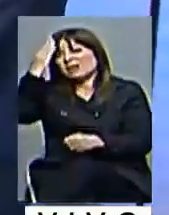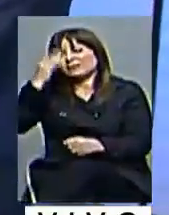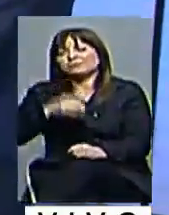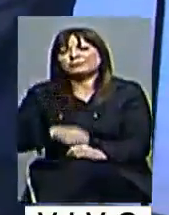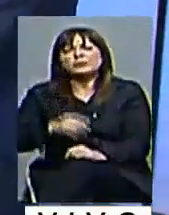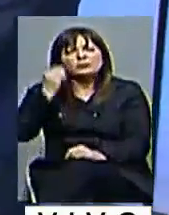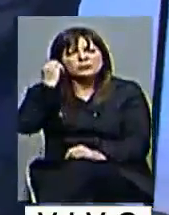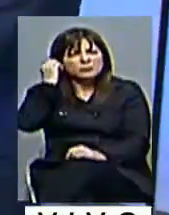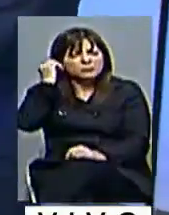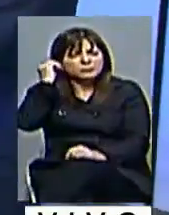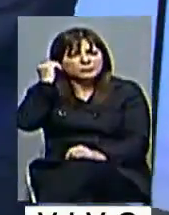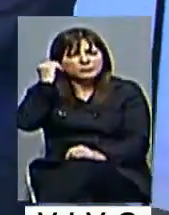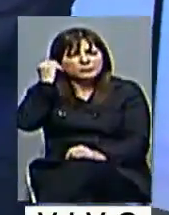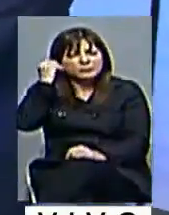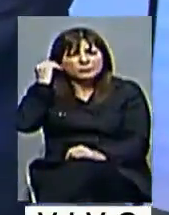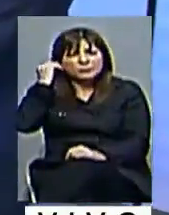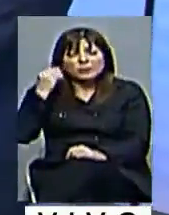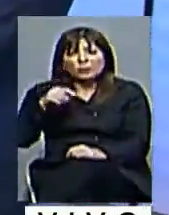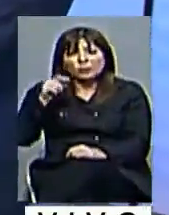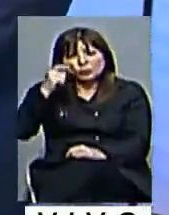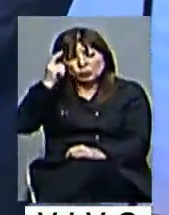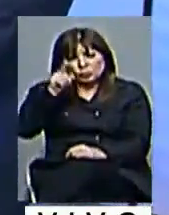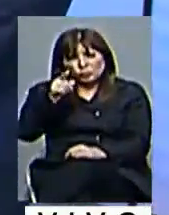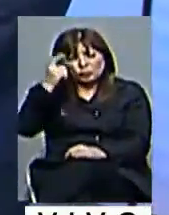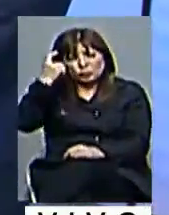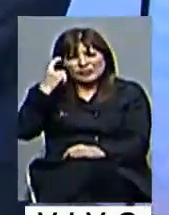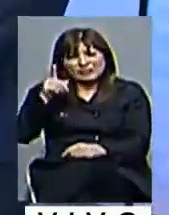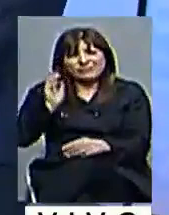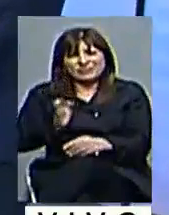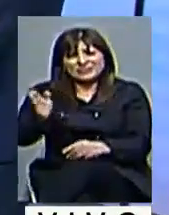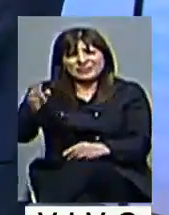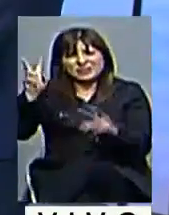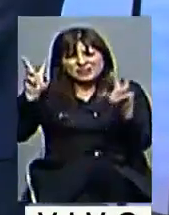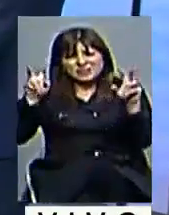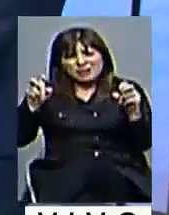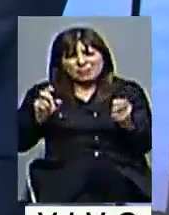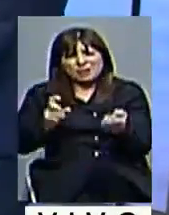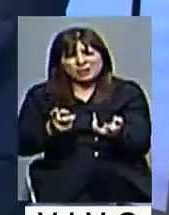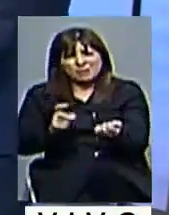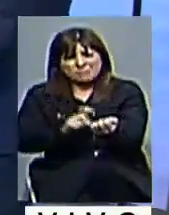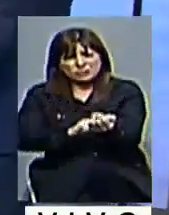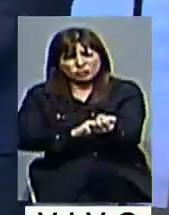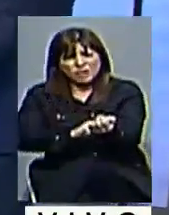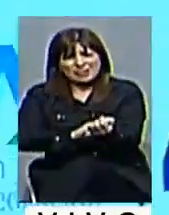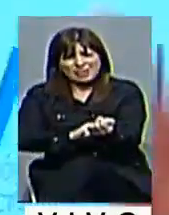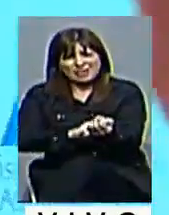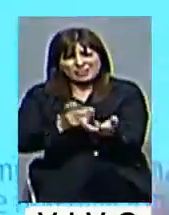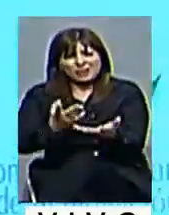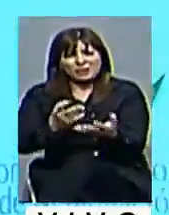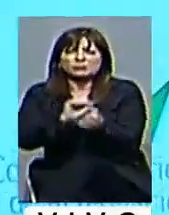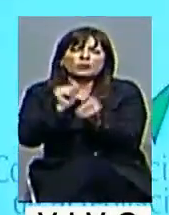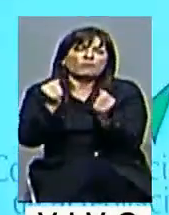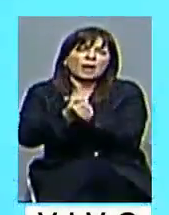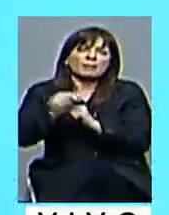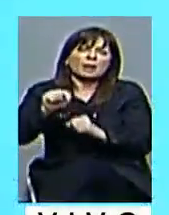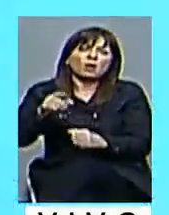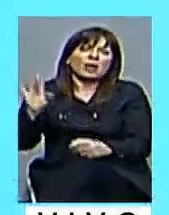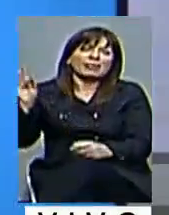con este tema de personalidad que él tiene que ir? No lo vaya a cambiar hoy día, menos a la edad que con todo respeto tiene el